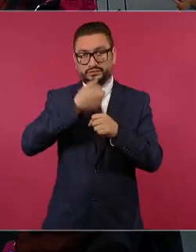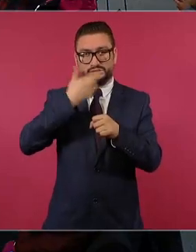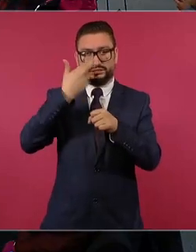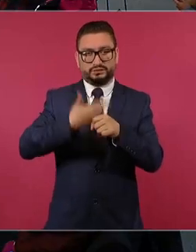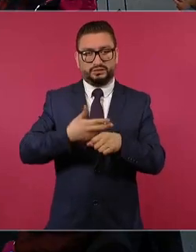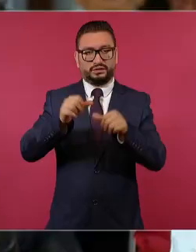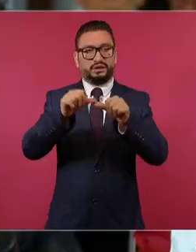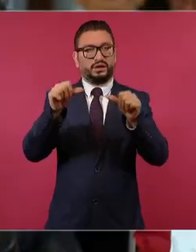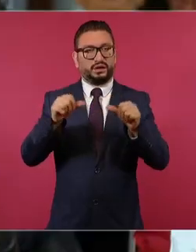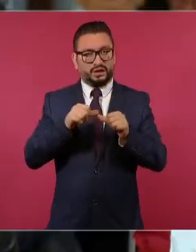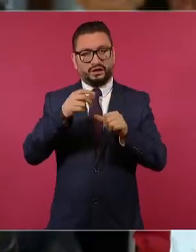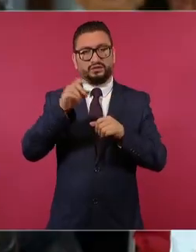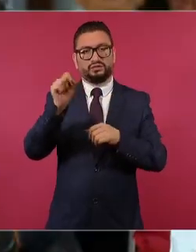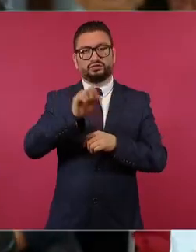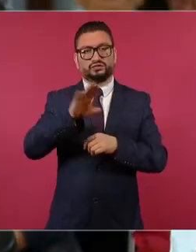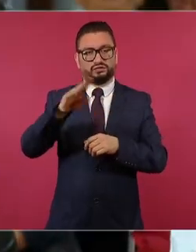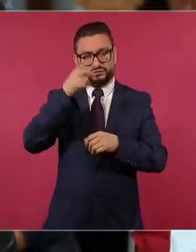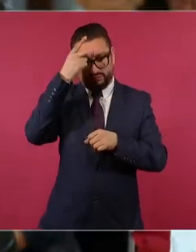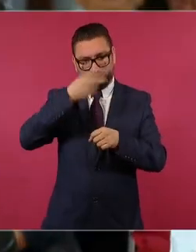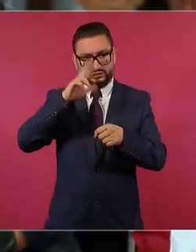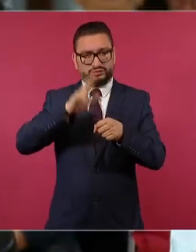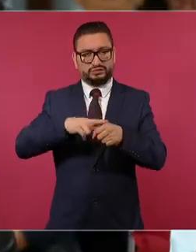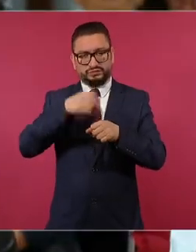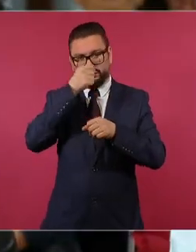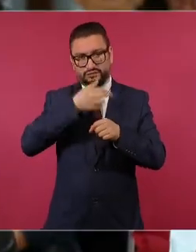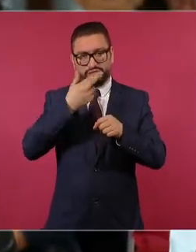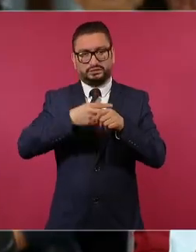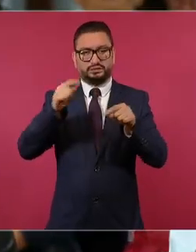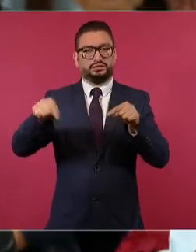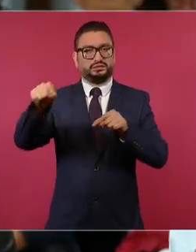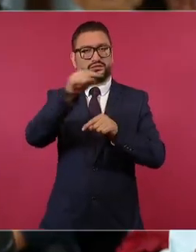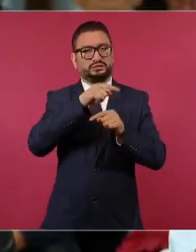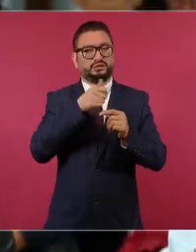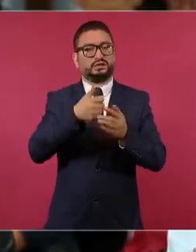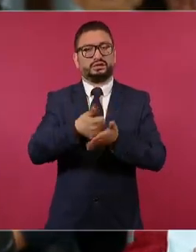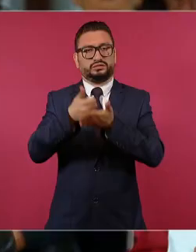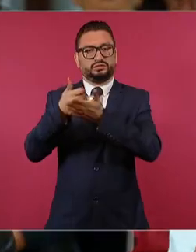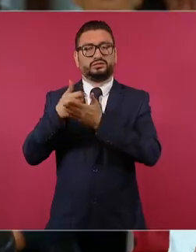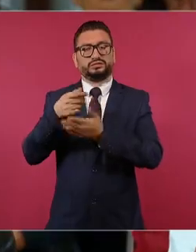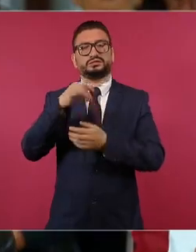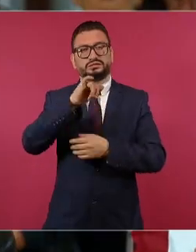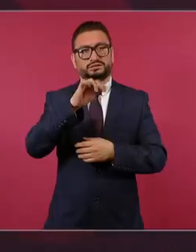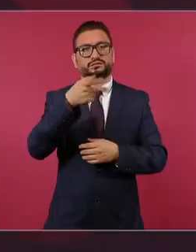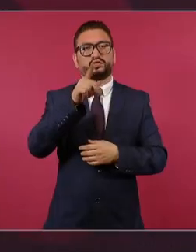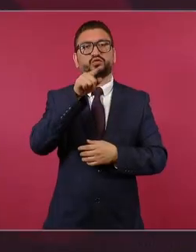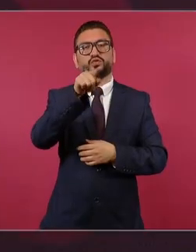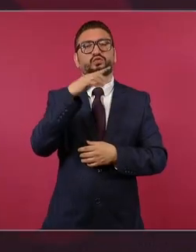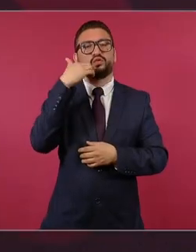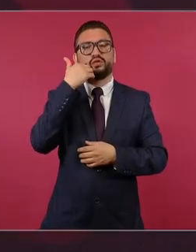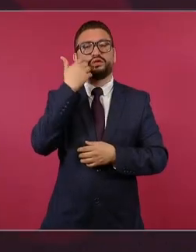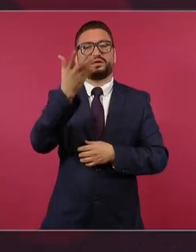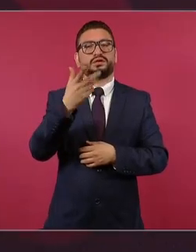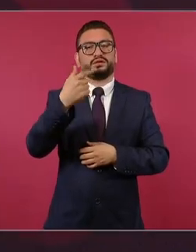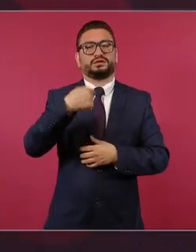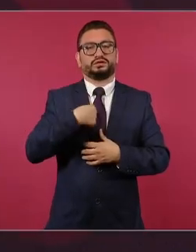áreas de dirección o subdirección de las propias secretarías, los mismos de ayudante que como se ha dicho. Sí, pero tú estás queriendo que